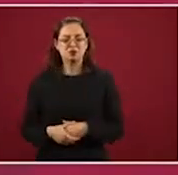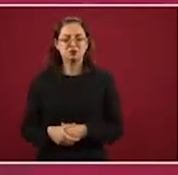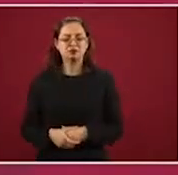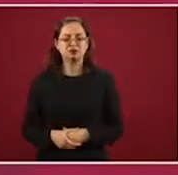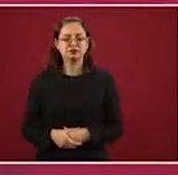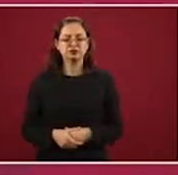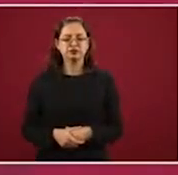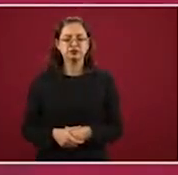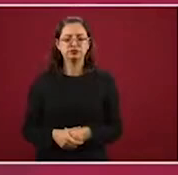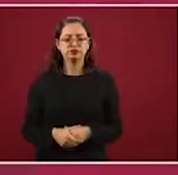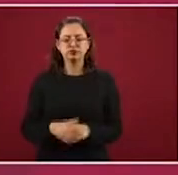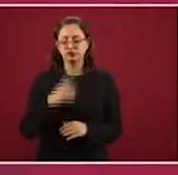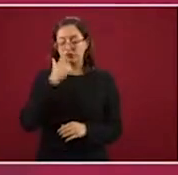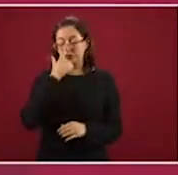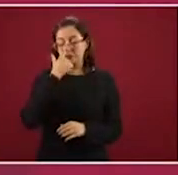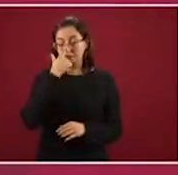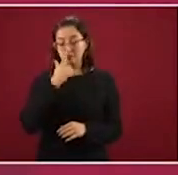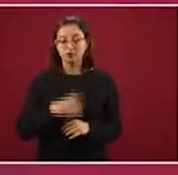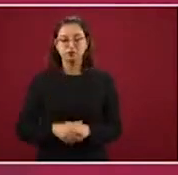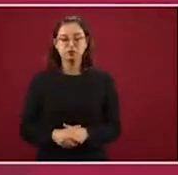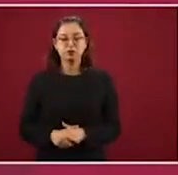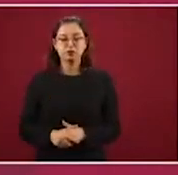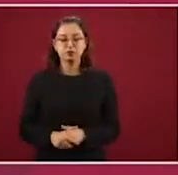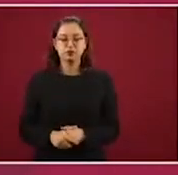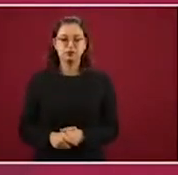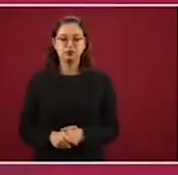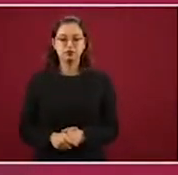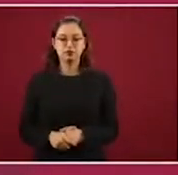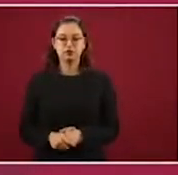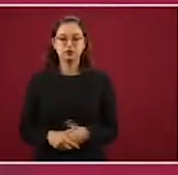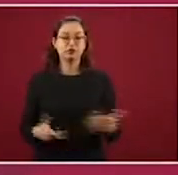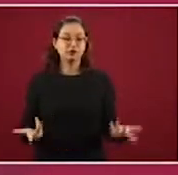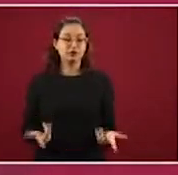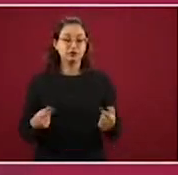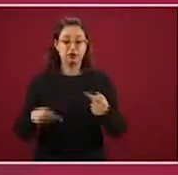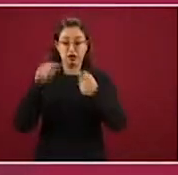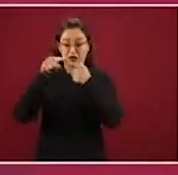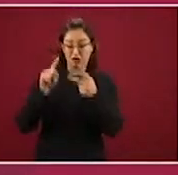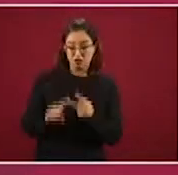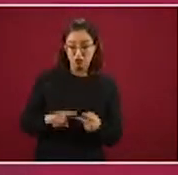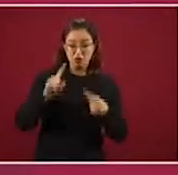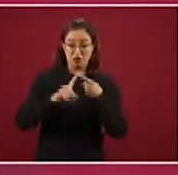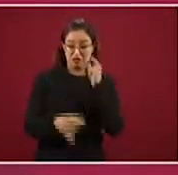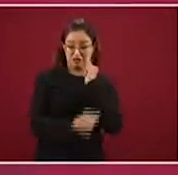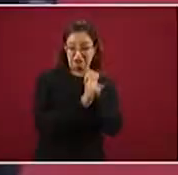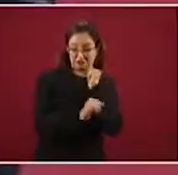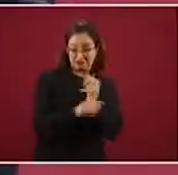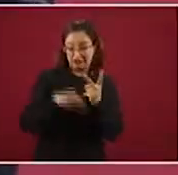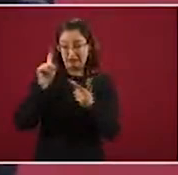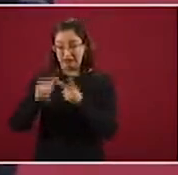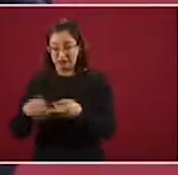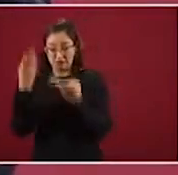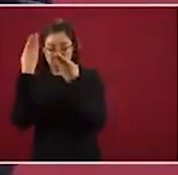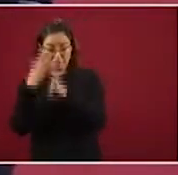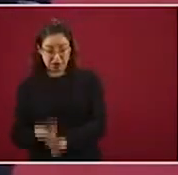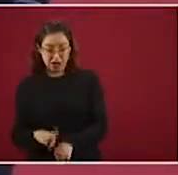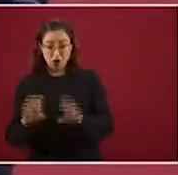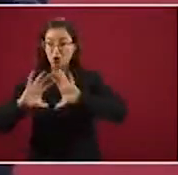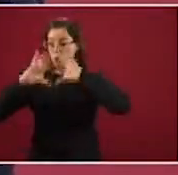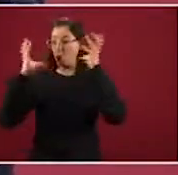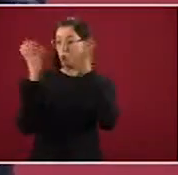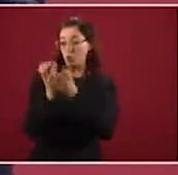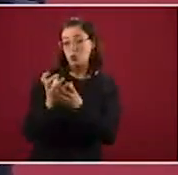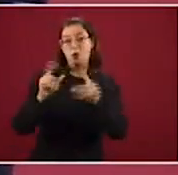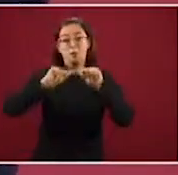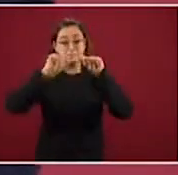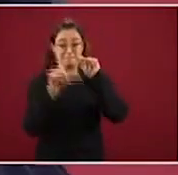En los dos aspectos, México es de los países más atrasados del mundo. Entonces, no tiene por qué